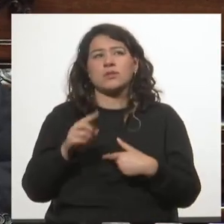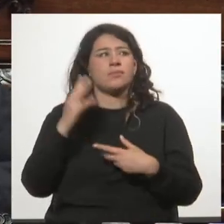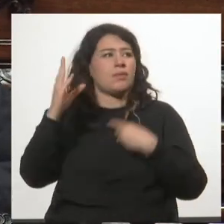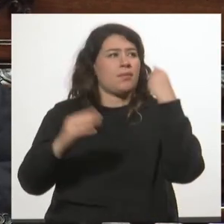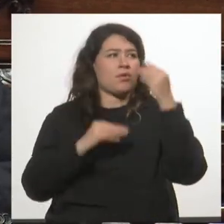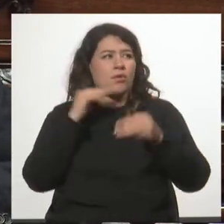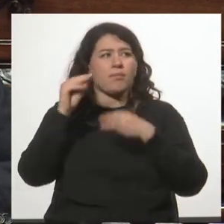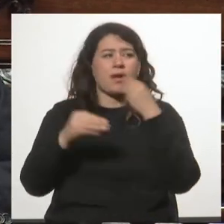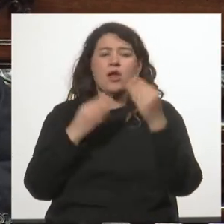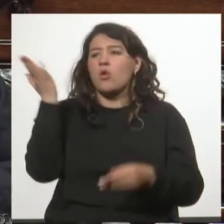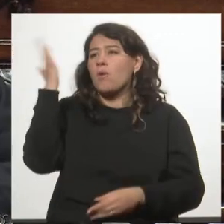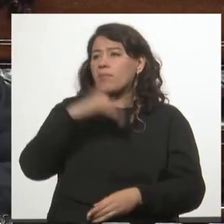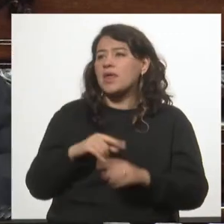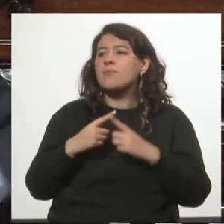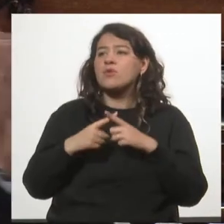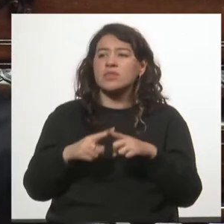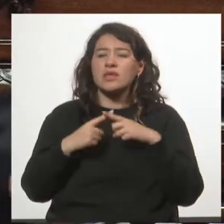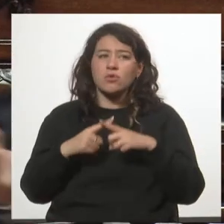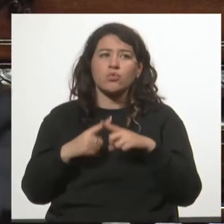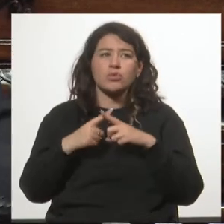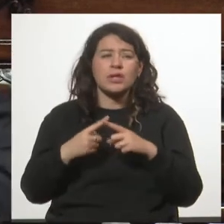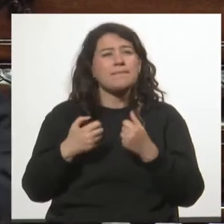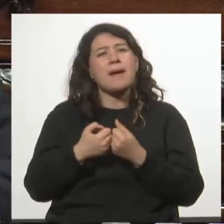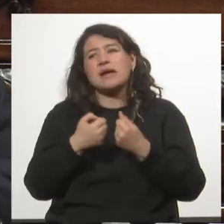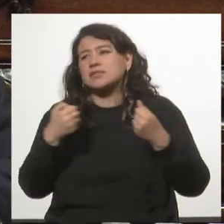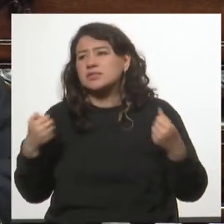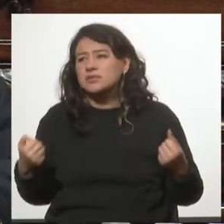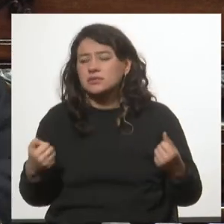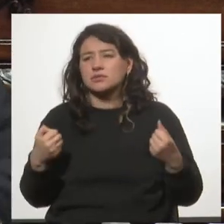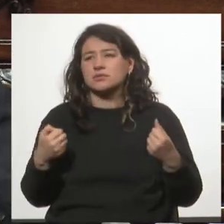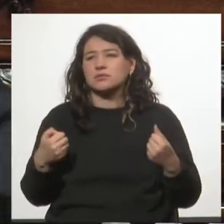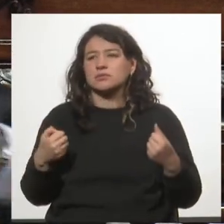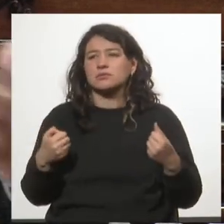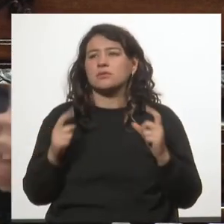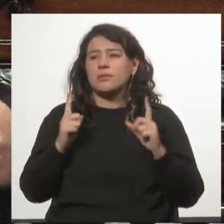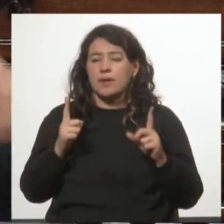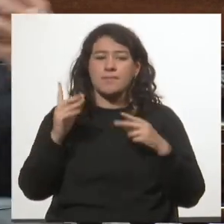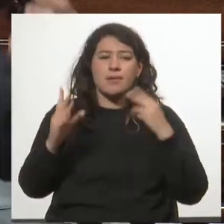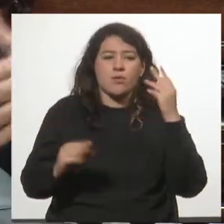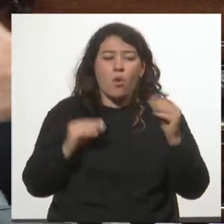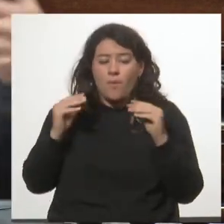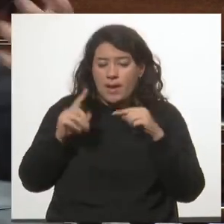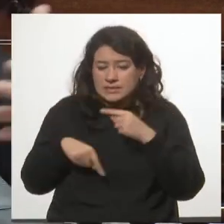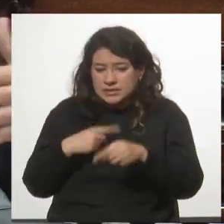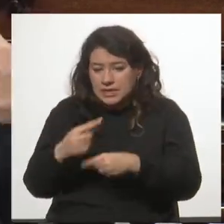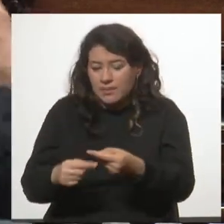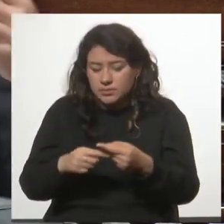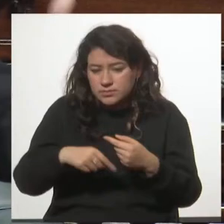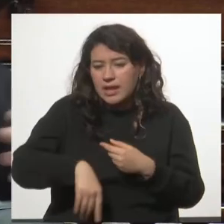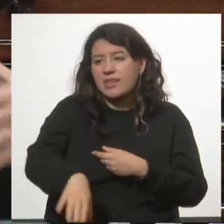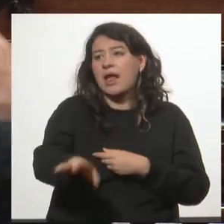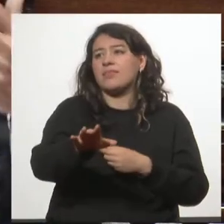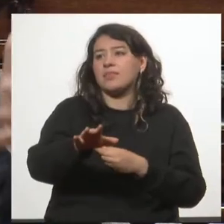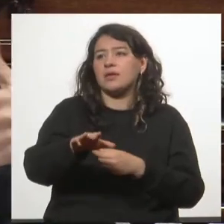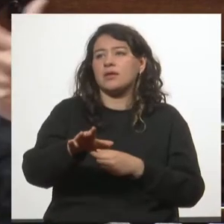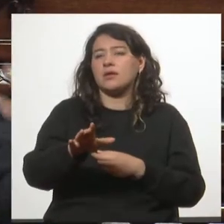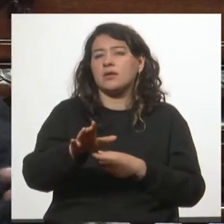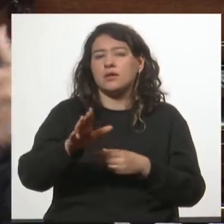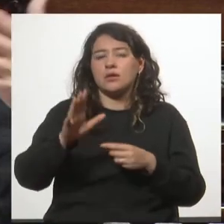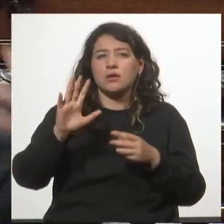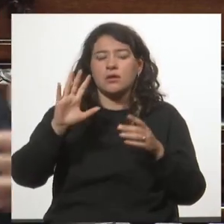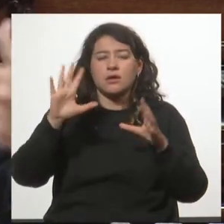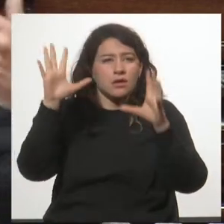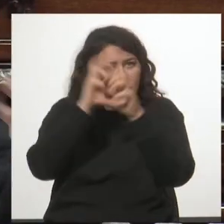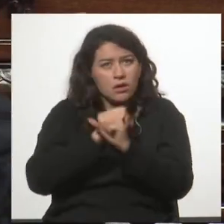podamos discutirlo ampliamente y me preocupa que sigamos para adelante ofreciendo